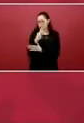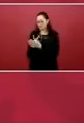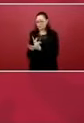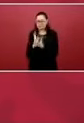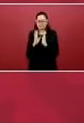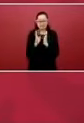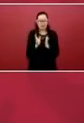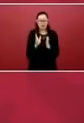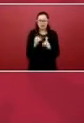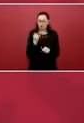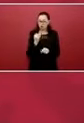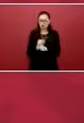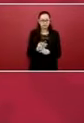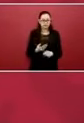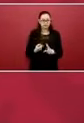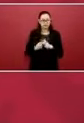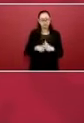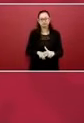tomando como